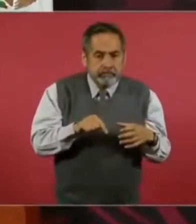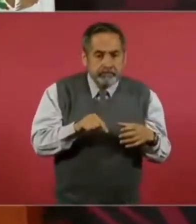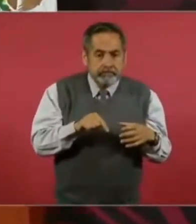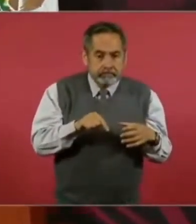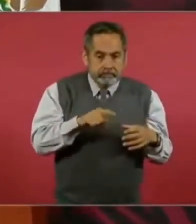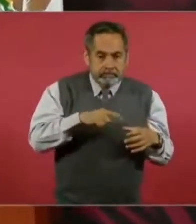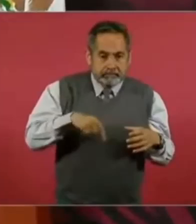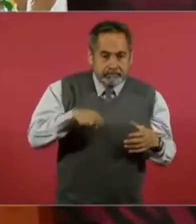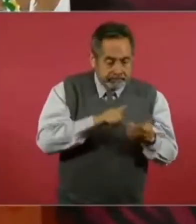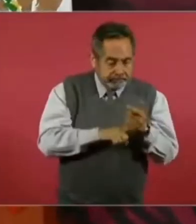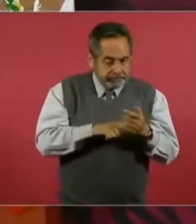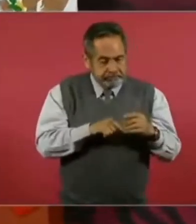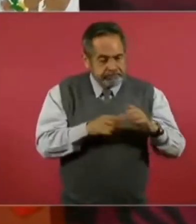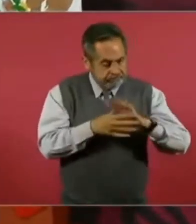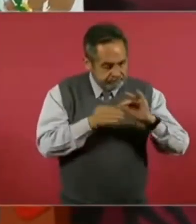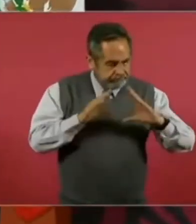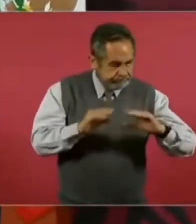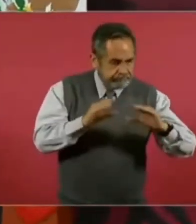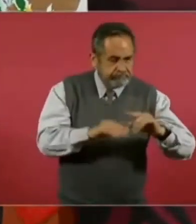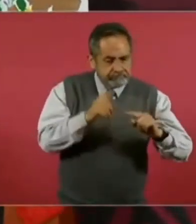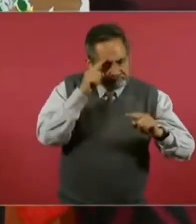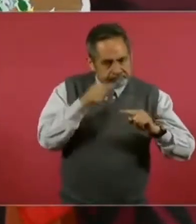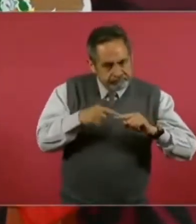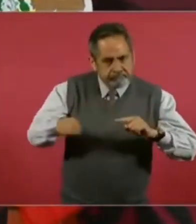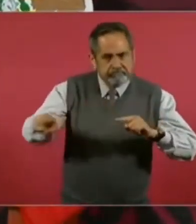aplicaran la política